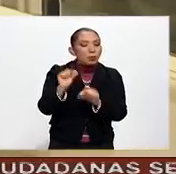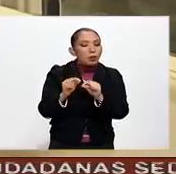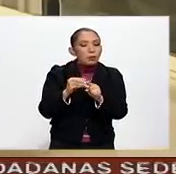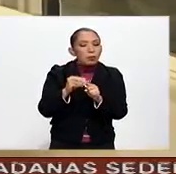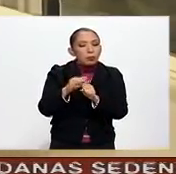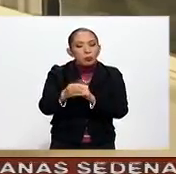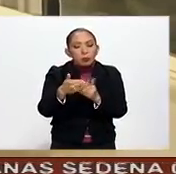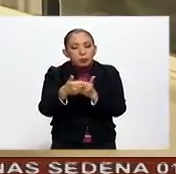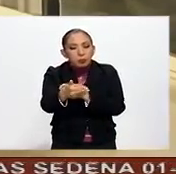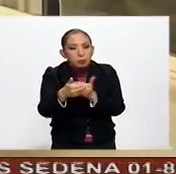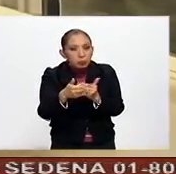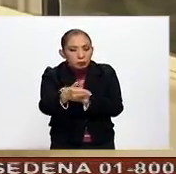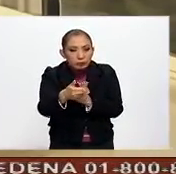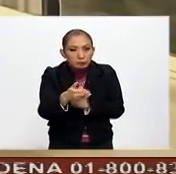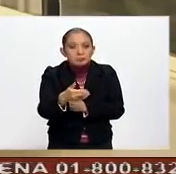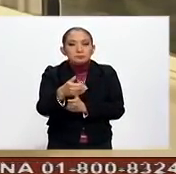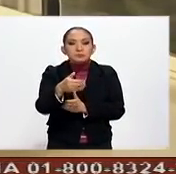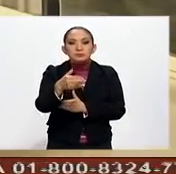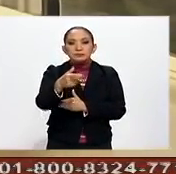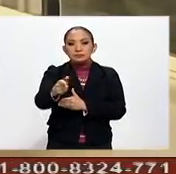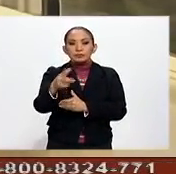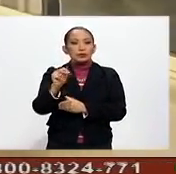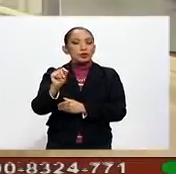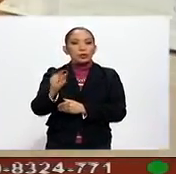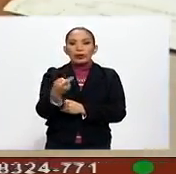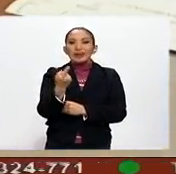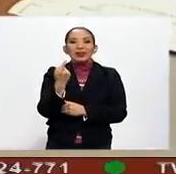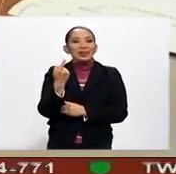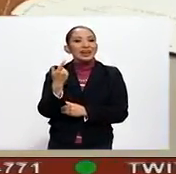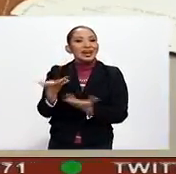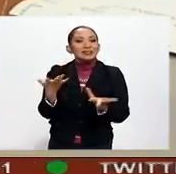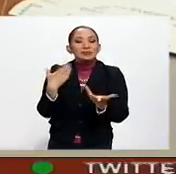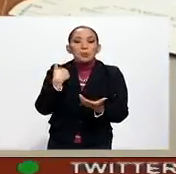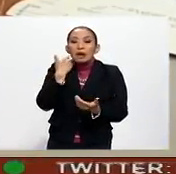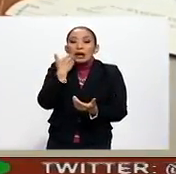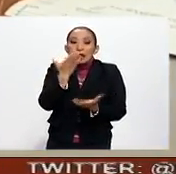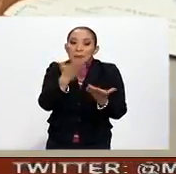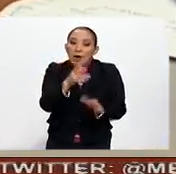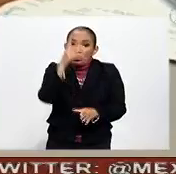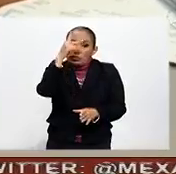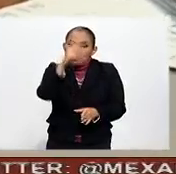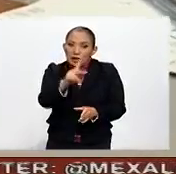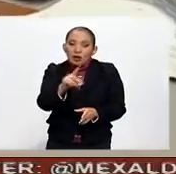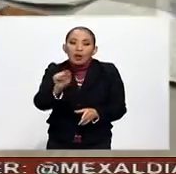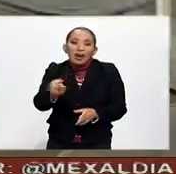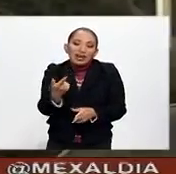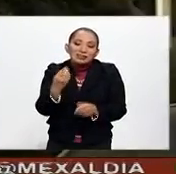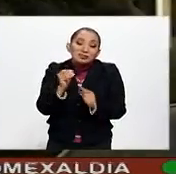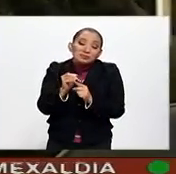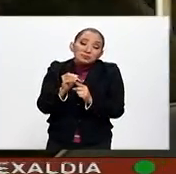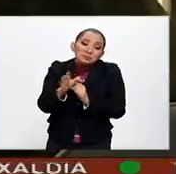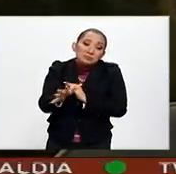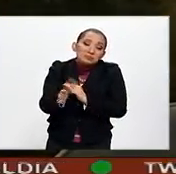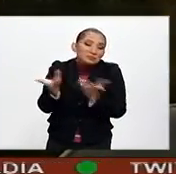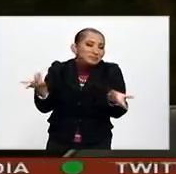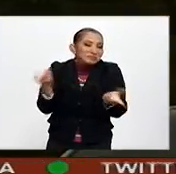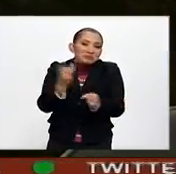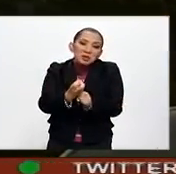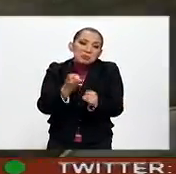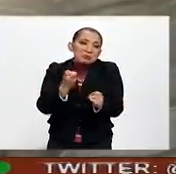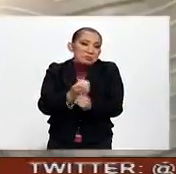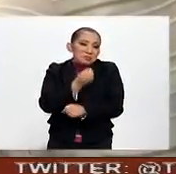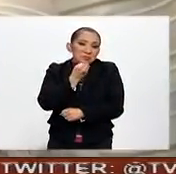de mediano a largo plazo, y no es tampoco la intención del Banco de México, sino es un efecto